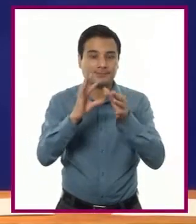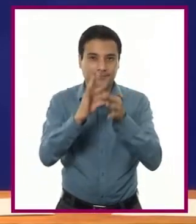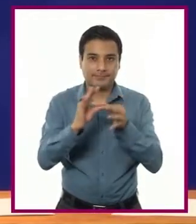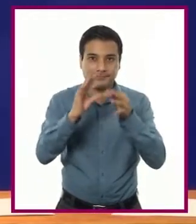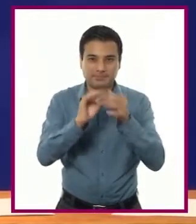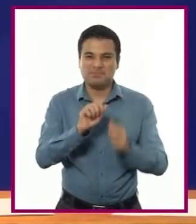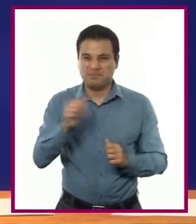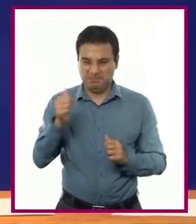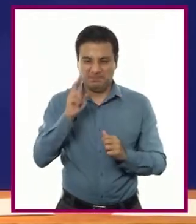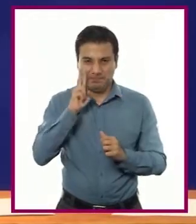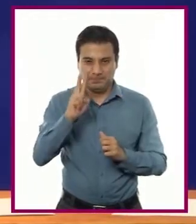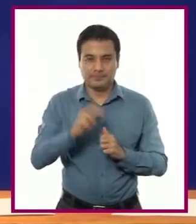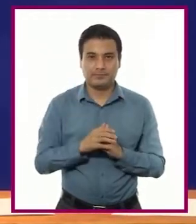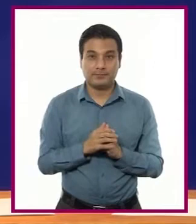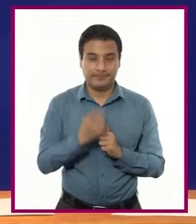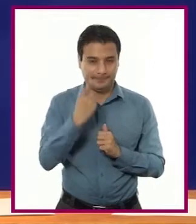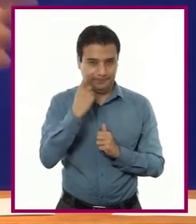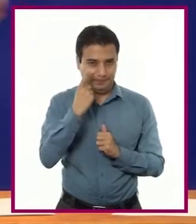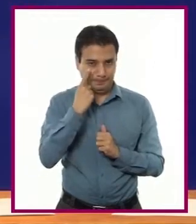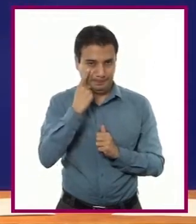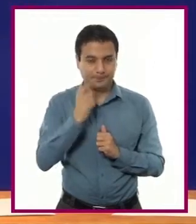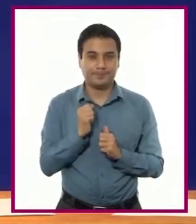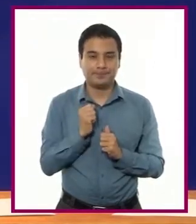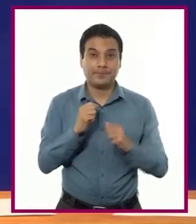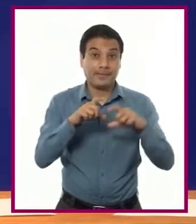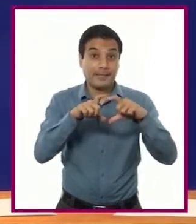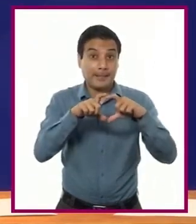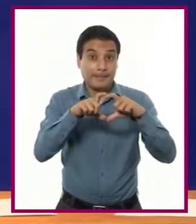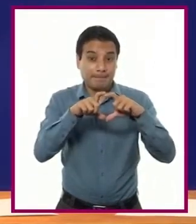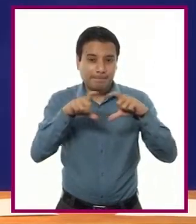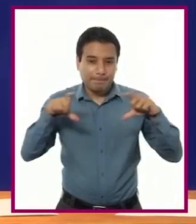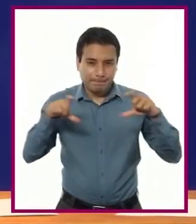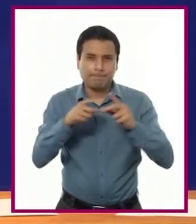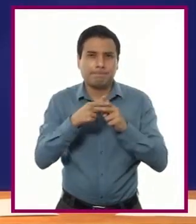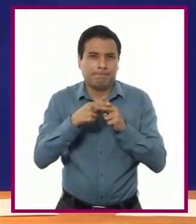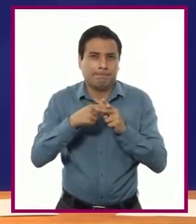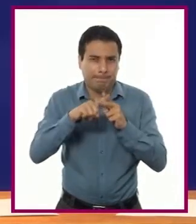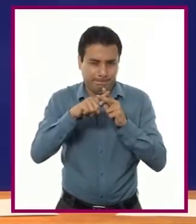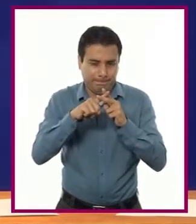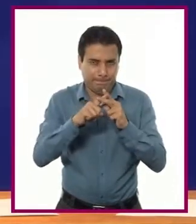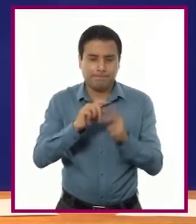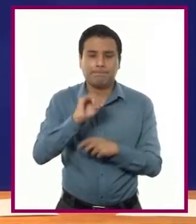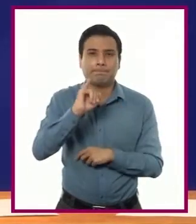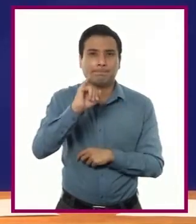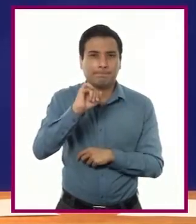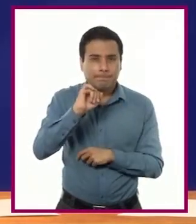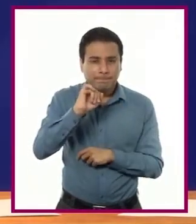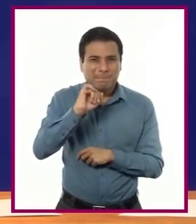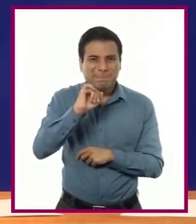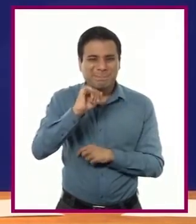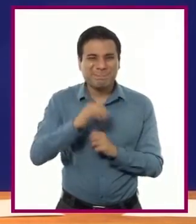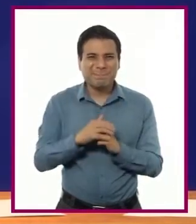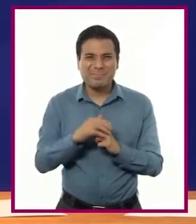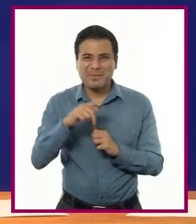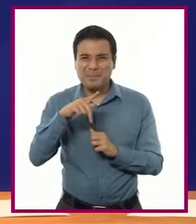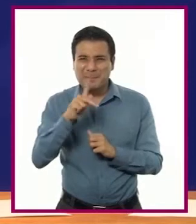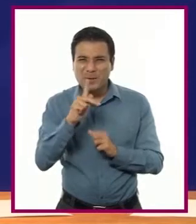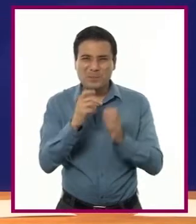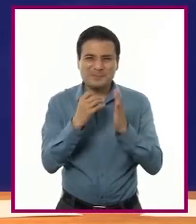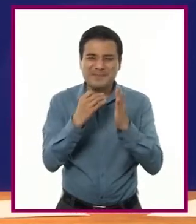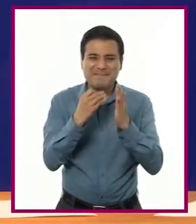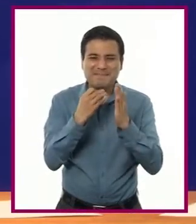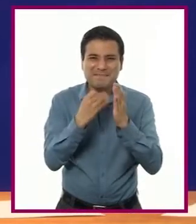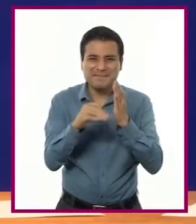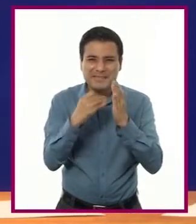demás. Pues mire, sí. El párrafo anterior fue como la introducción, pero como que le hace falta